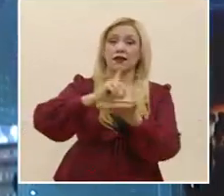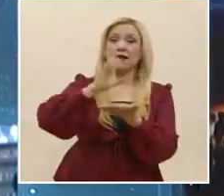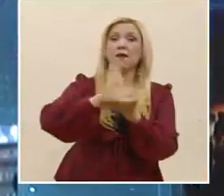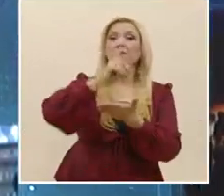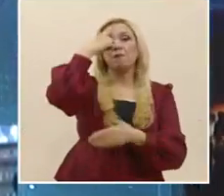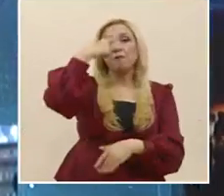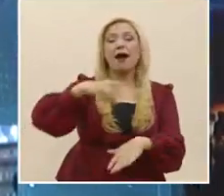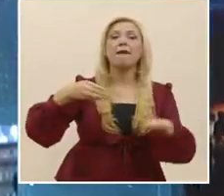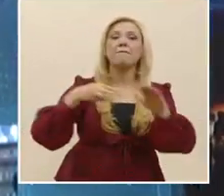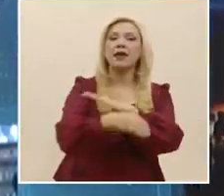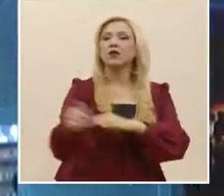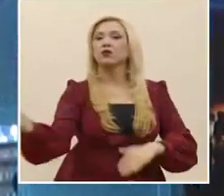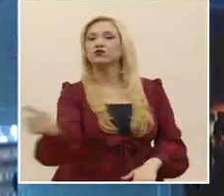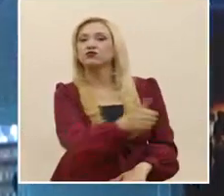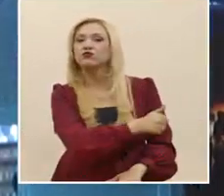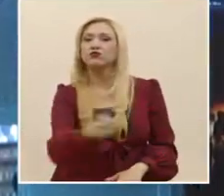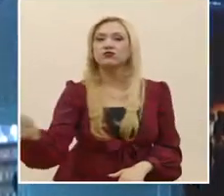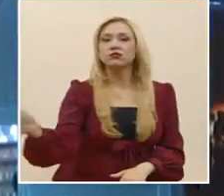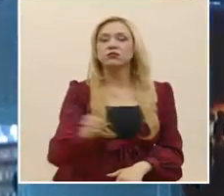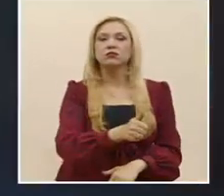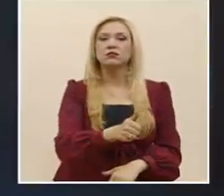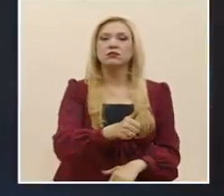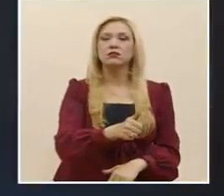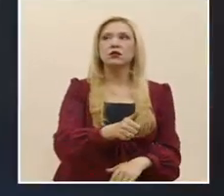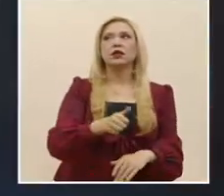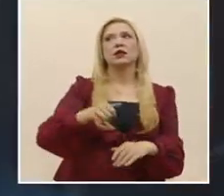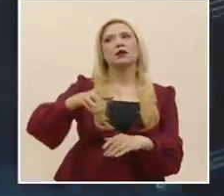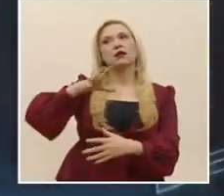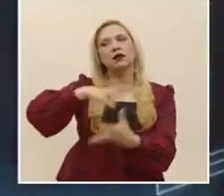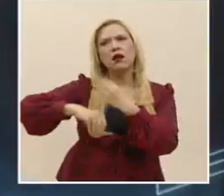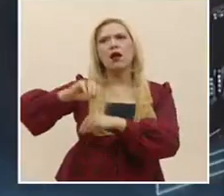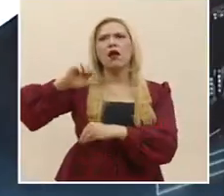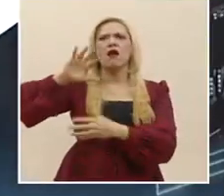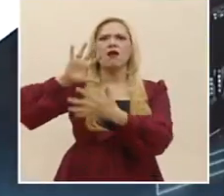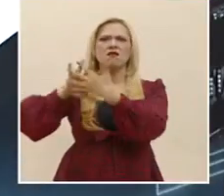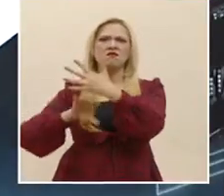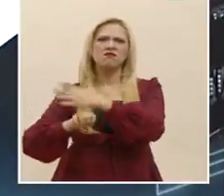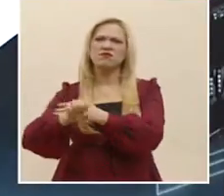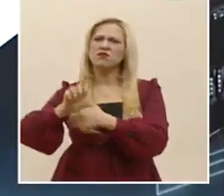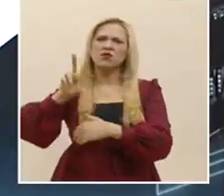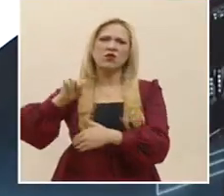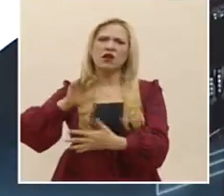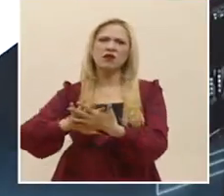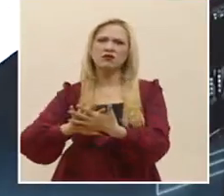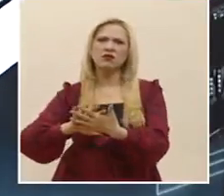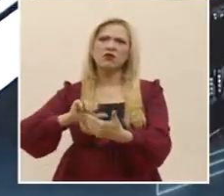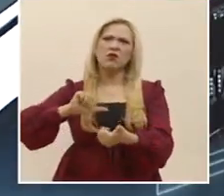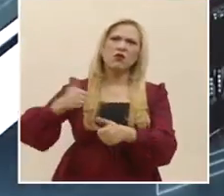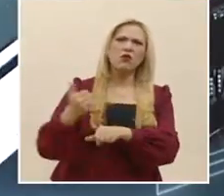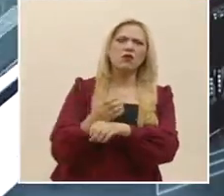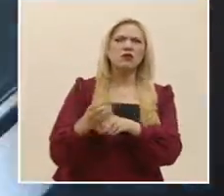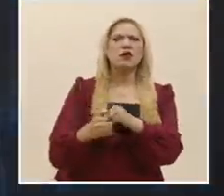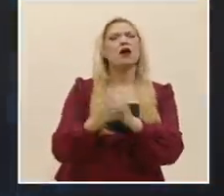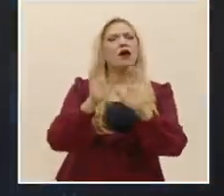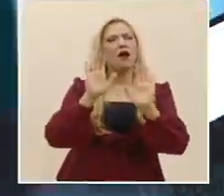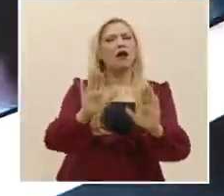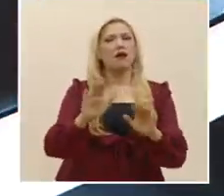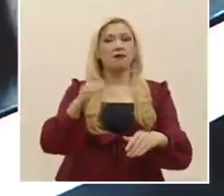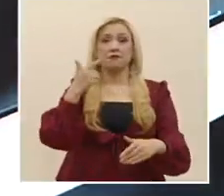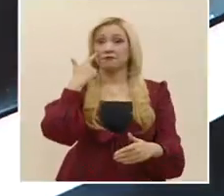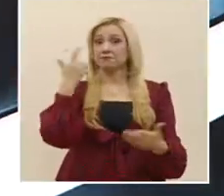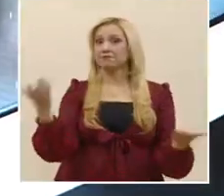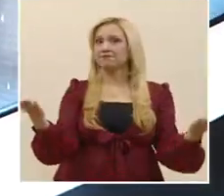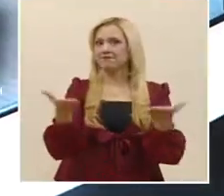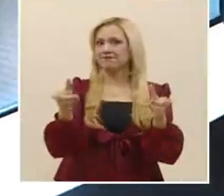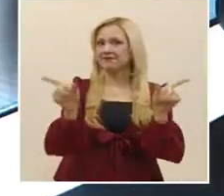metro y la sustitución de la pena de prisión fueron temas analizados por las salas de la Suprema Corte esta semana. Les presentamos